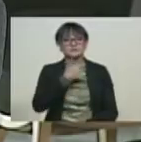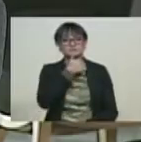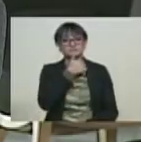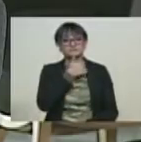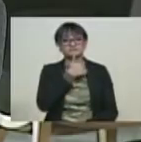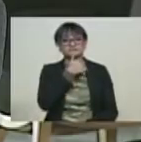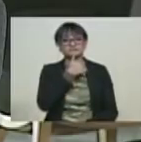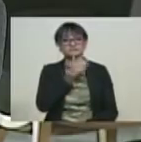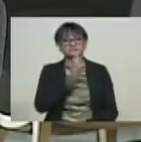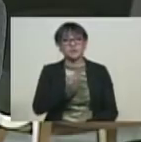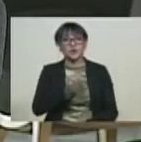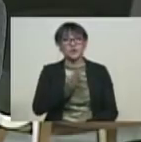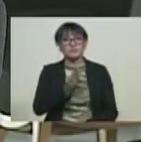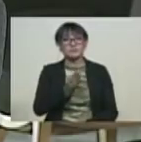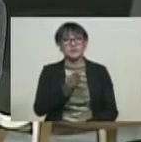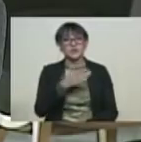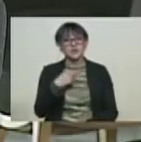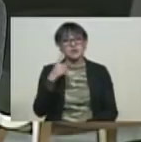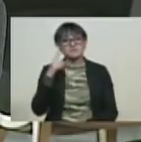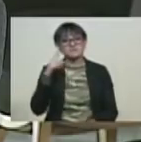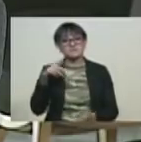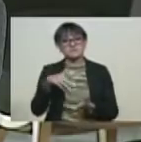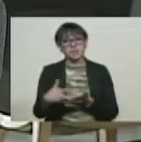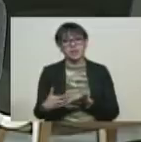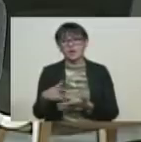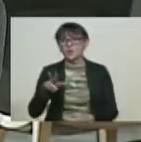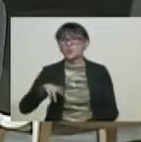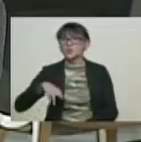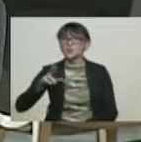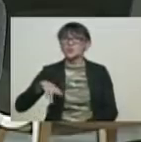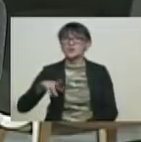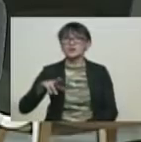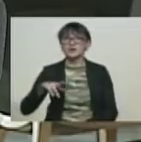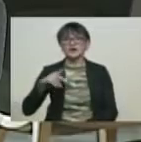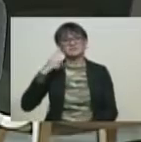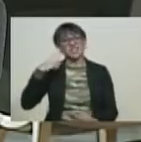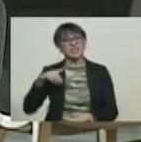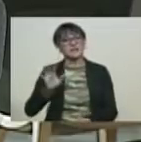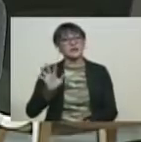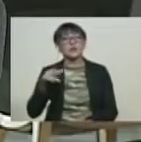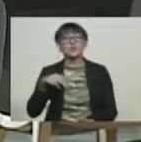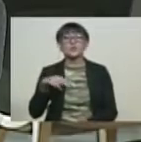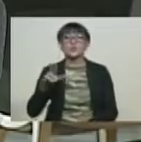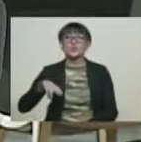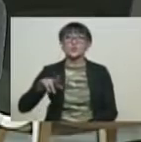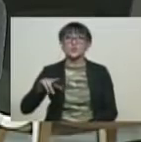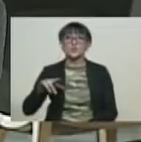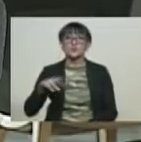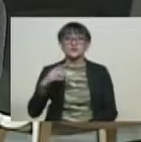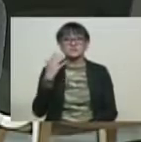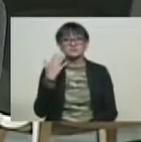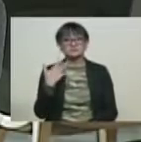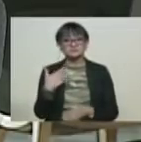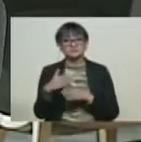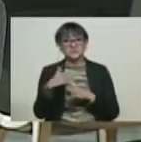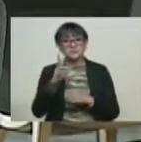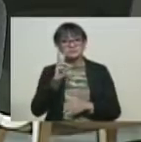perseverante. Nunca me rindo, nunca me rindo. Y si veo